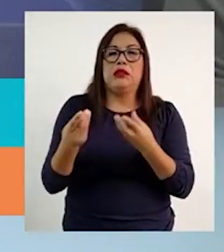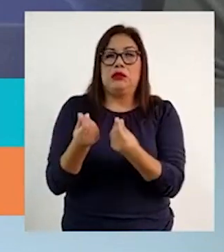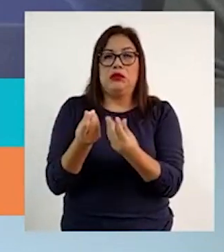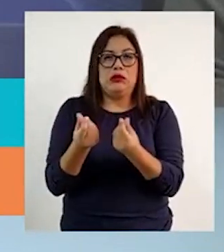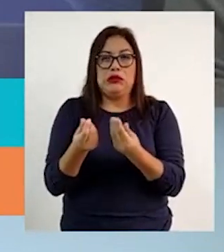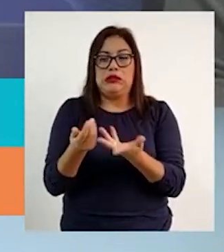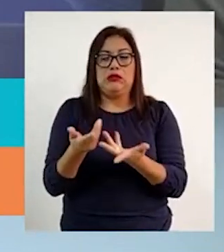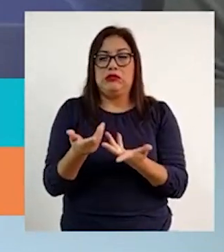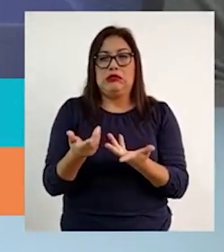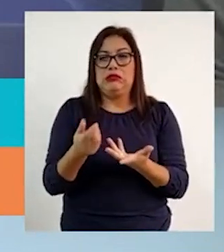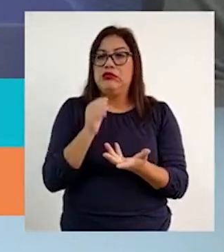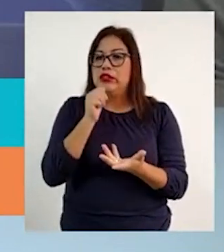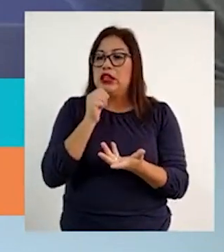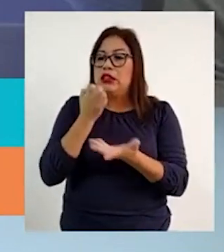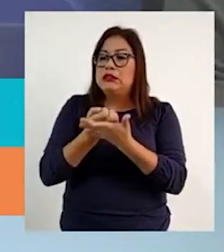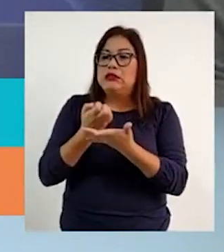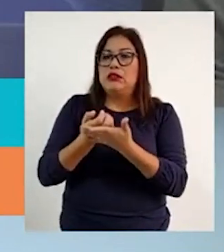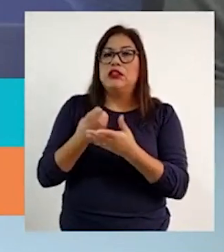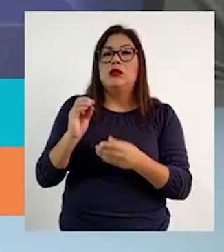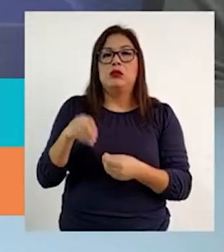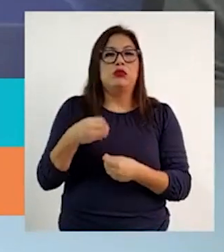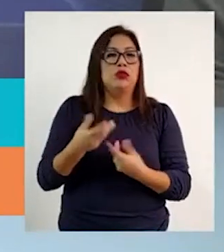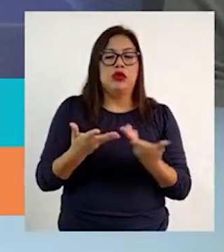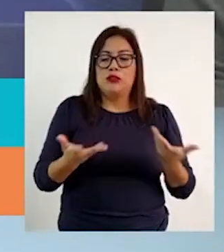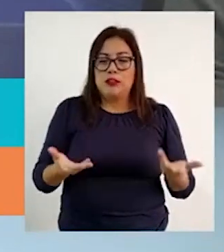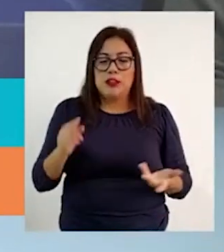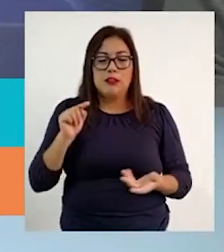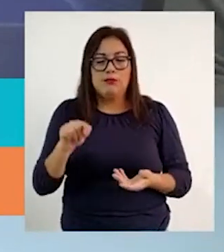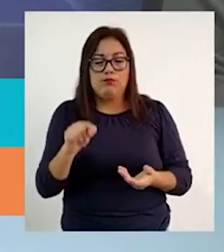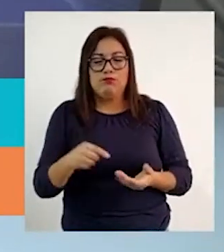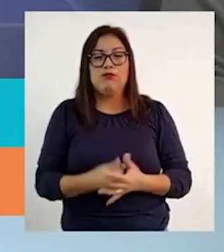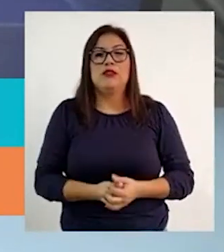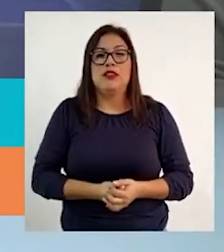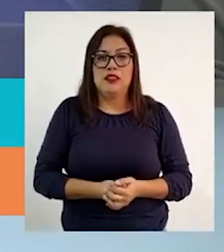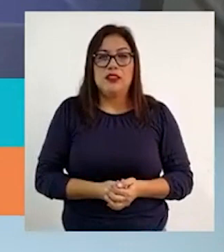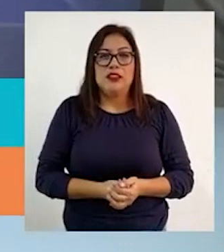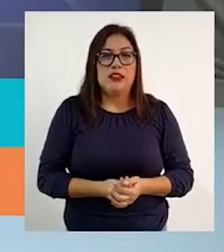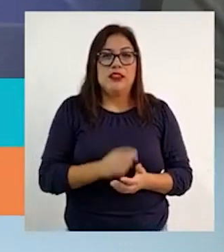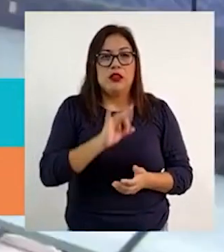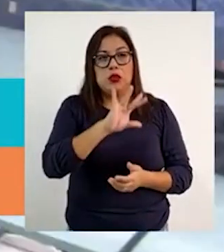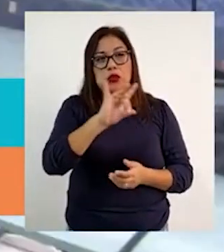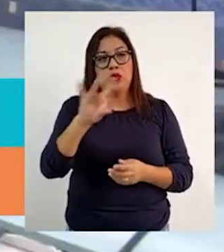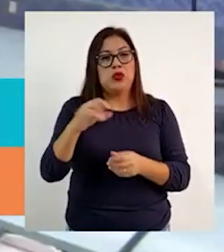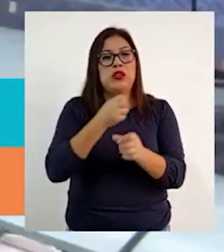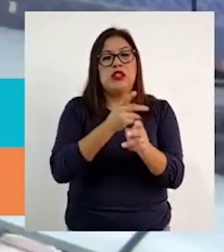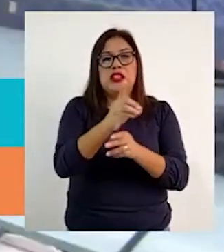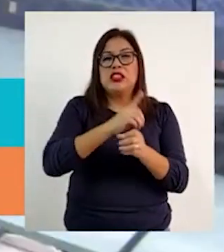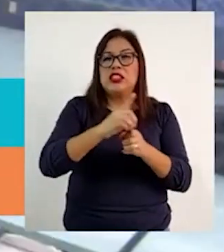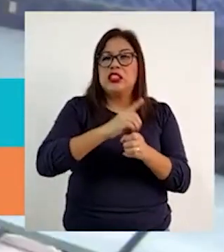evento multidisciplinario. Entonces, tenlo por seguro que para el próximo año sí va a haber presupuesto. En ese estamos luchando día a